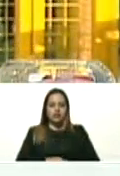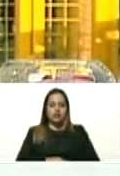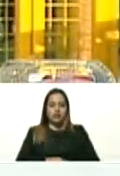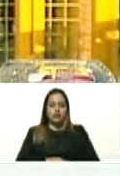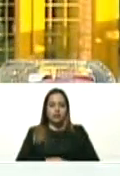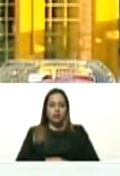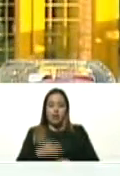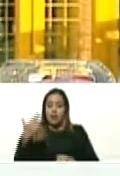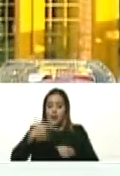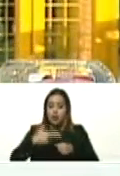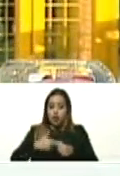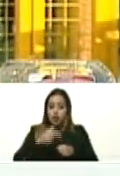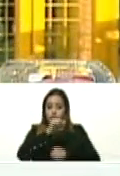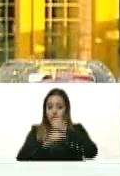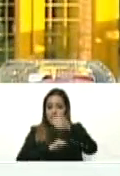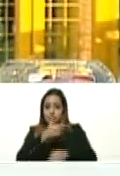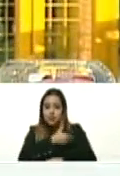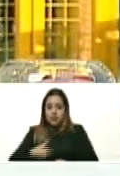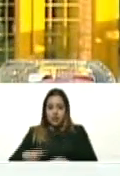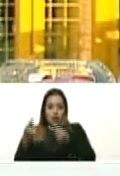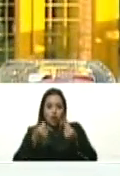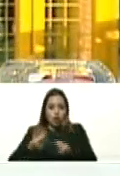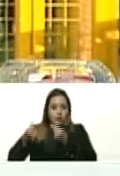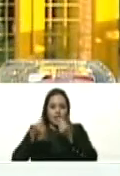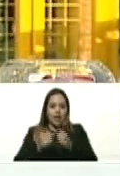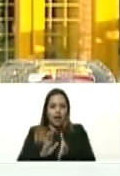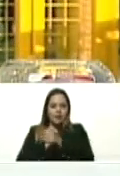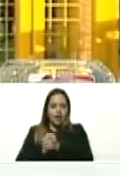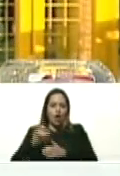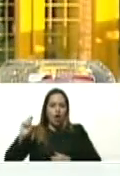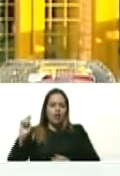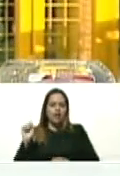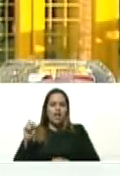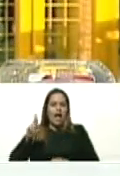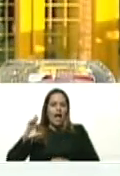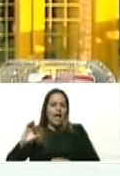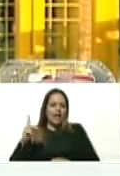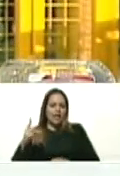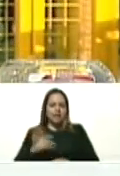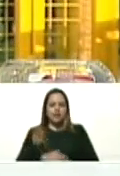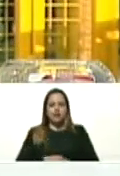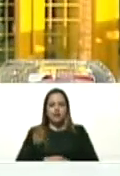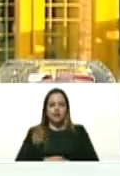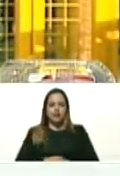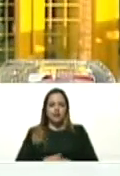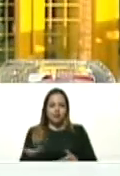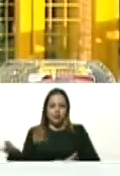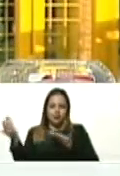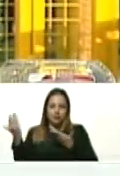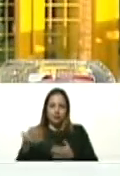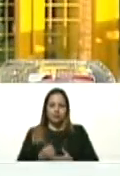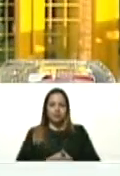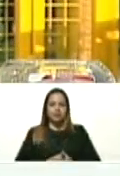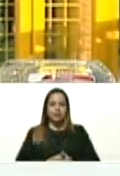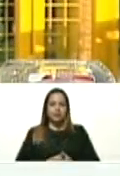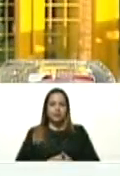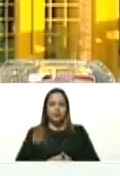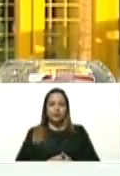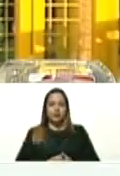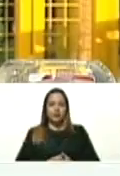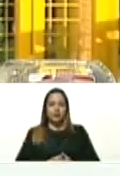para Petróleo y vicepresidente de Economía, el compañero Tarek El Aissami. Tarek,